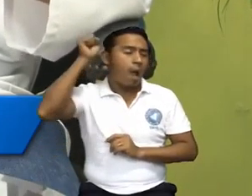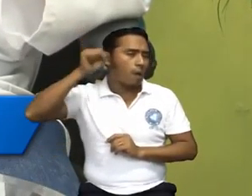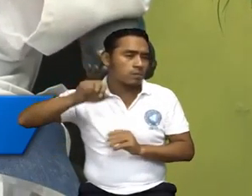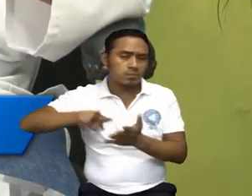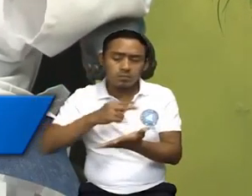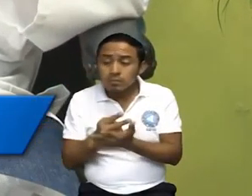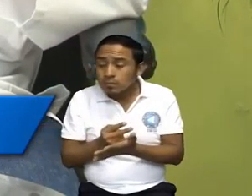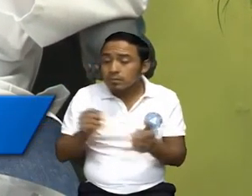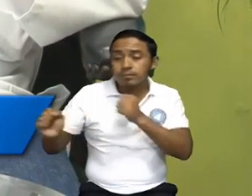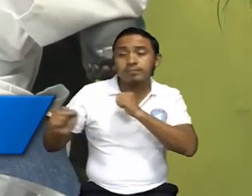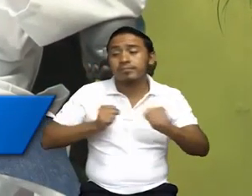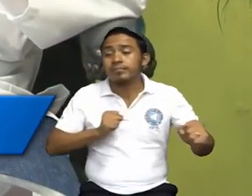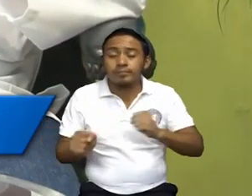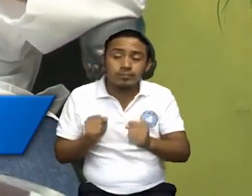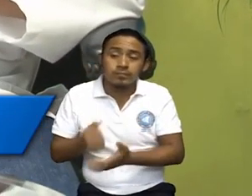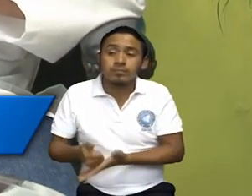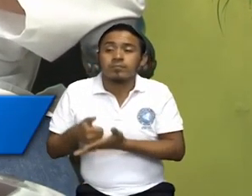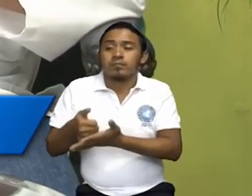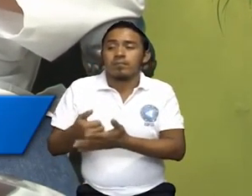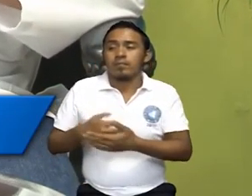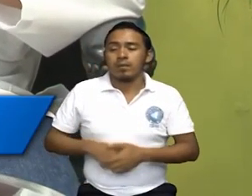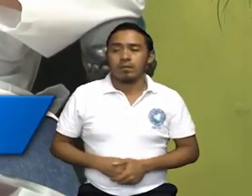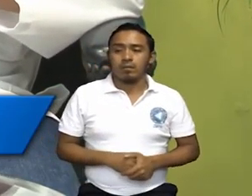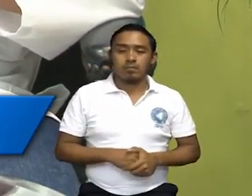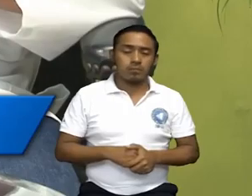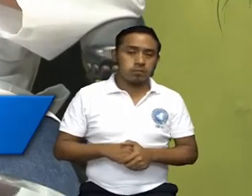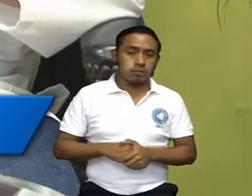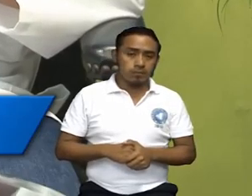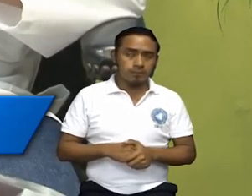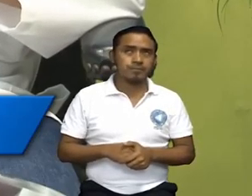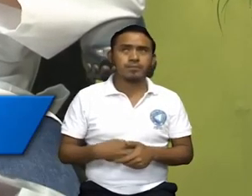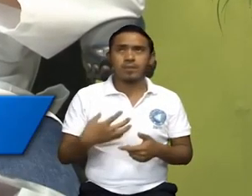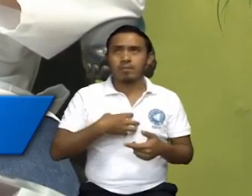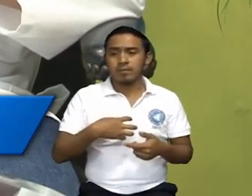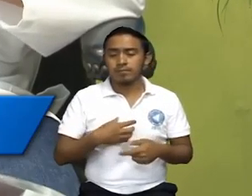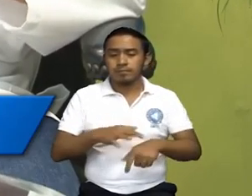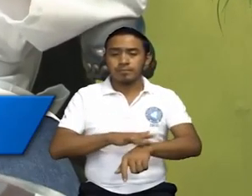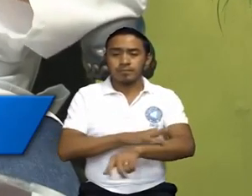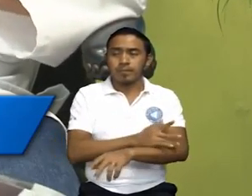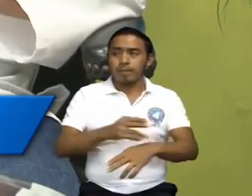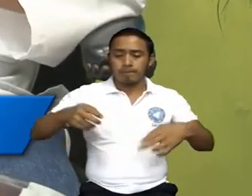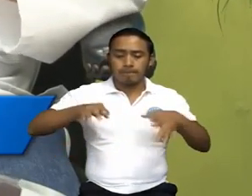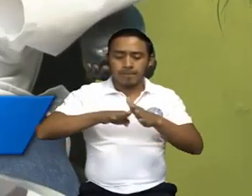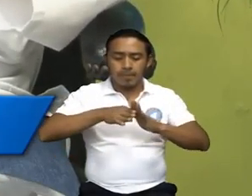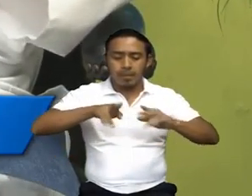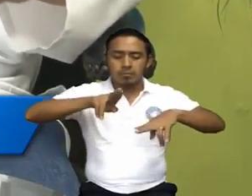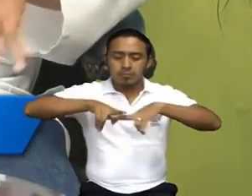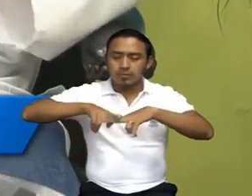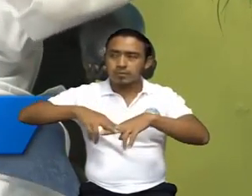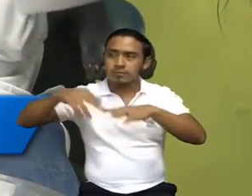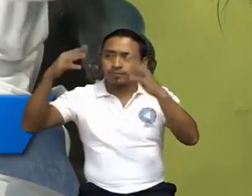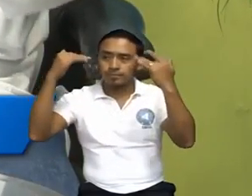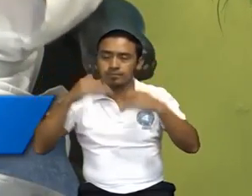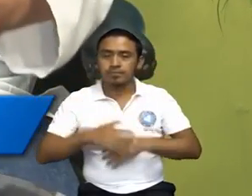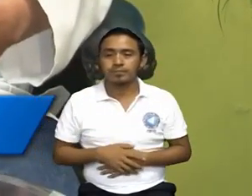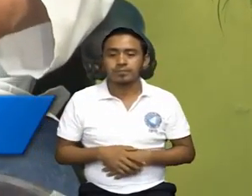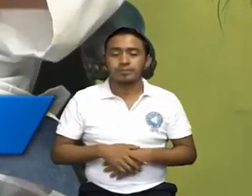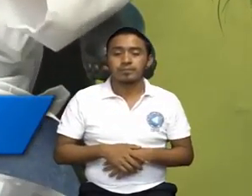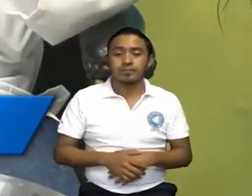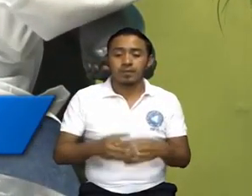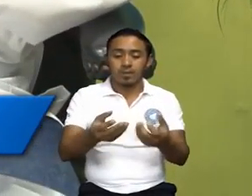resbaló, irá en auxilio, ¿verdad? Pero esa es una de las cosas que debemos de hacer, que ellos se sientan cómodos para bañarse, que no haya jabón, porque de repente se cayó el